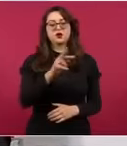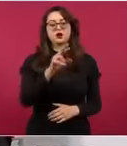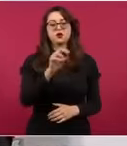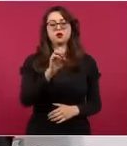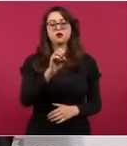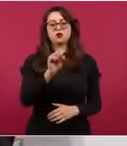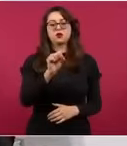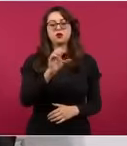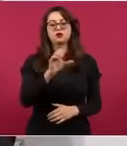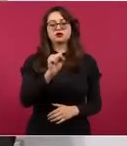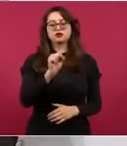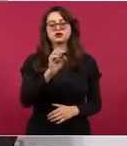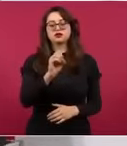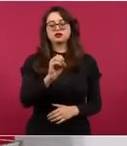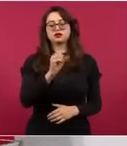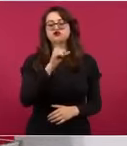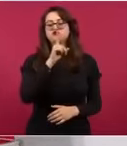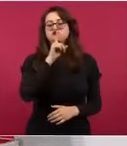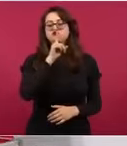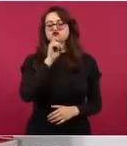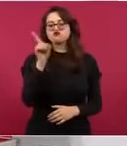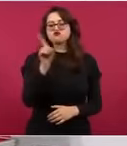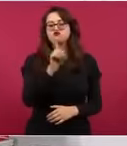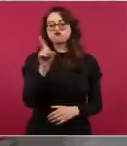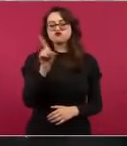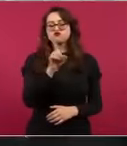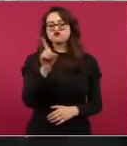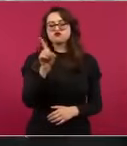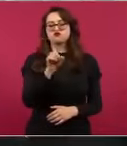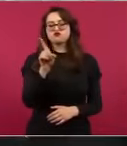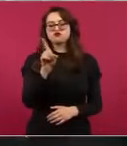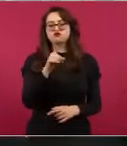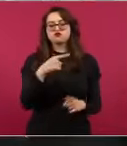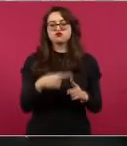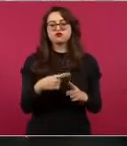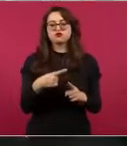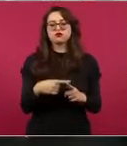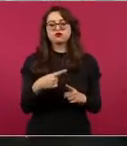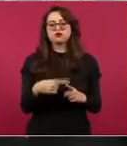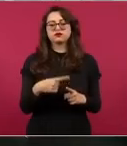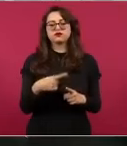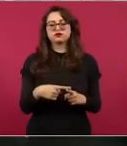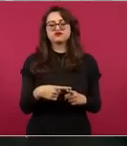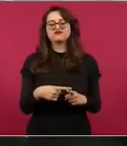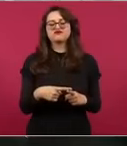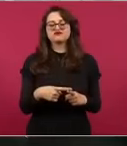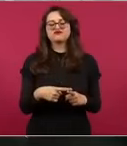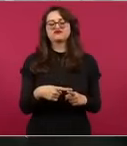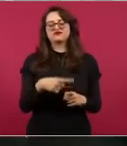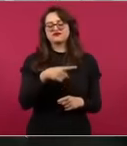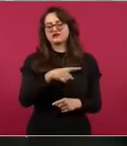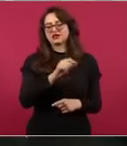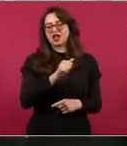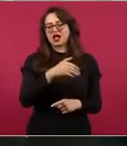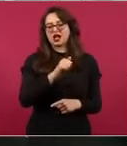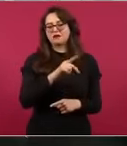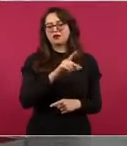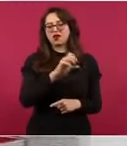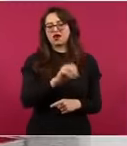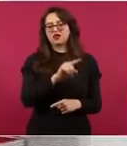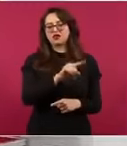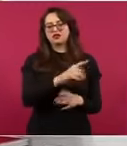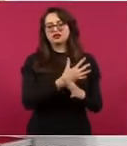de… no es de proceso, sí, los de amagro, quieren que